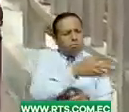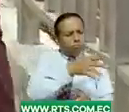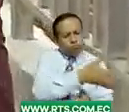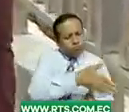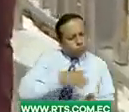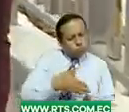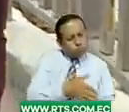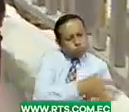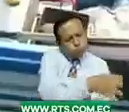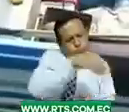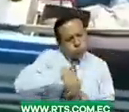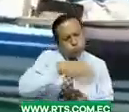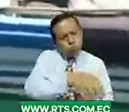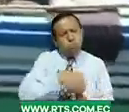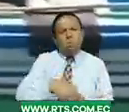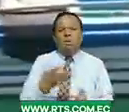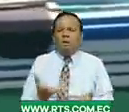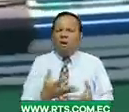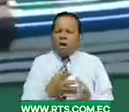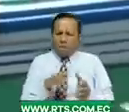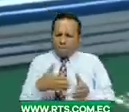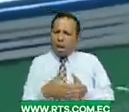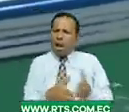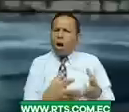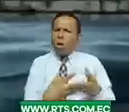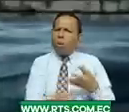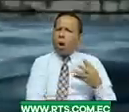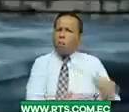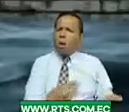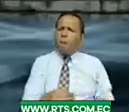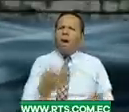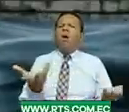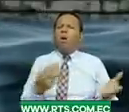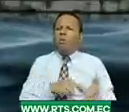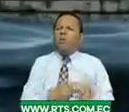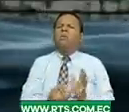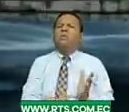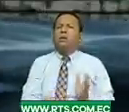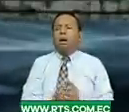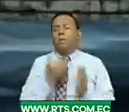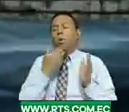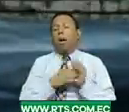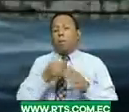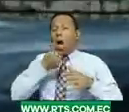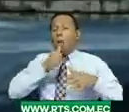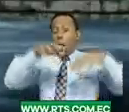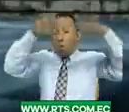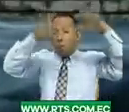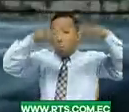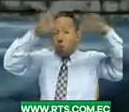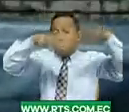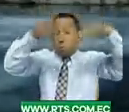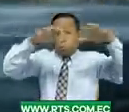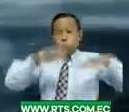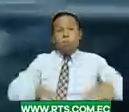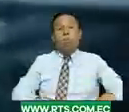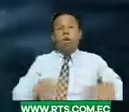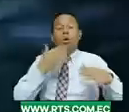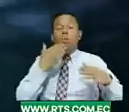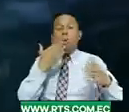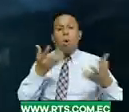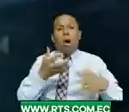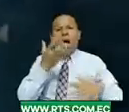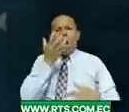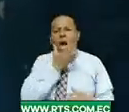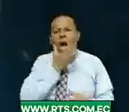Con el fenómeno del Niño, la mayoría de especies se encuentran con temperaturas de 29 a 27 grados y migran dejando así